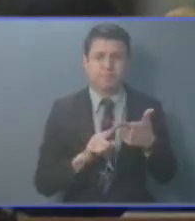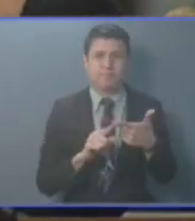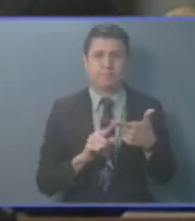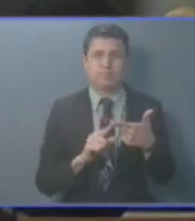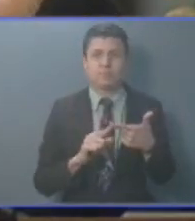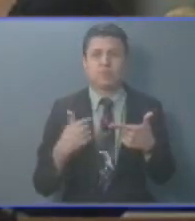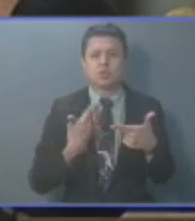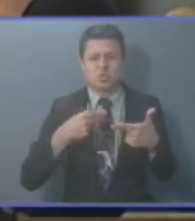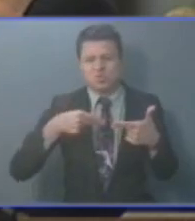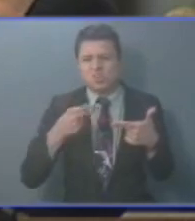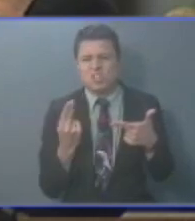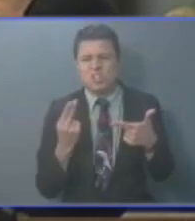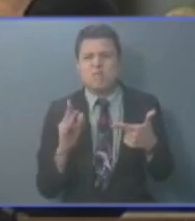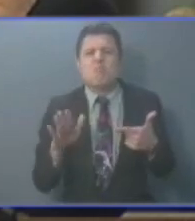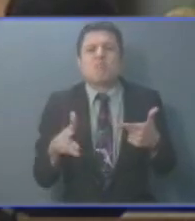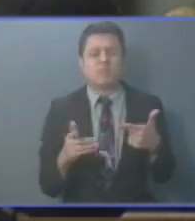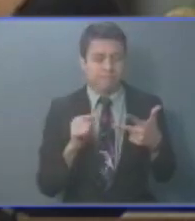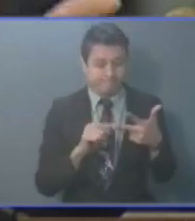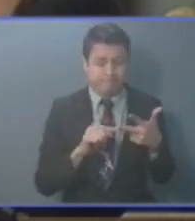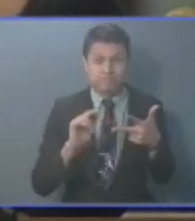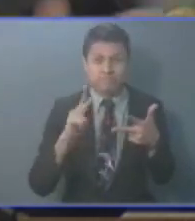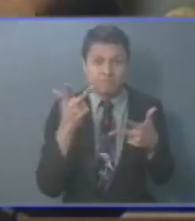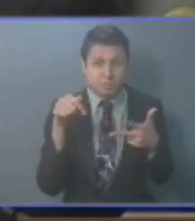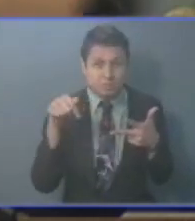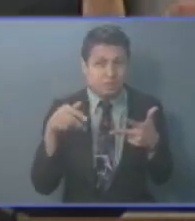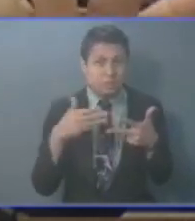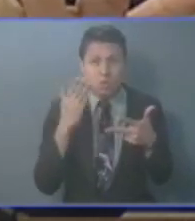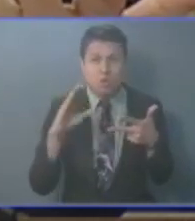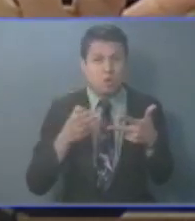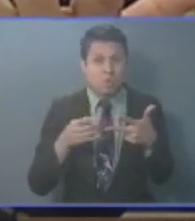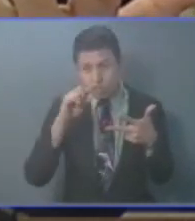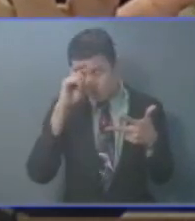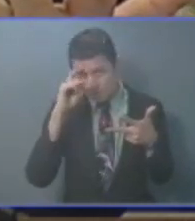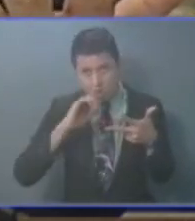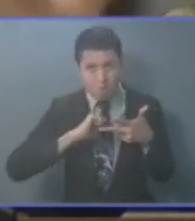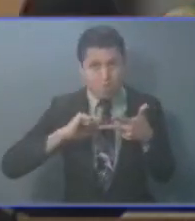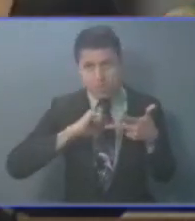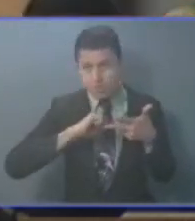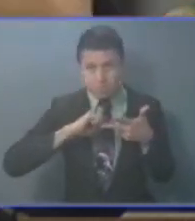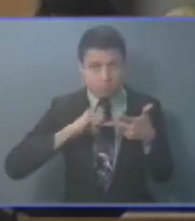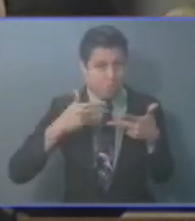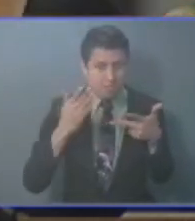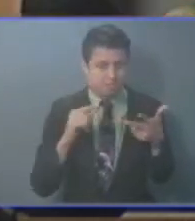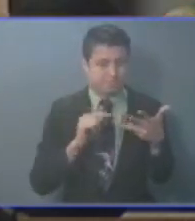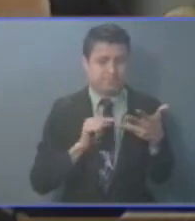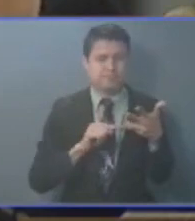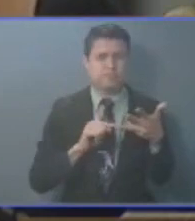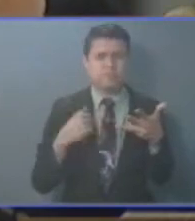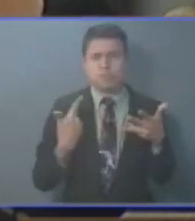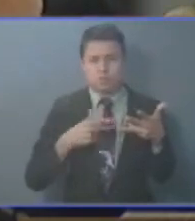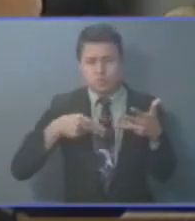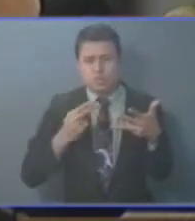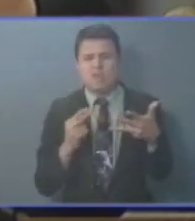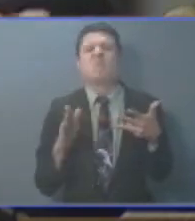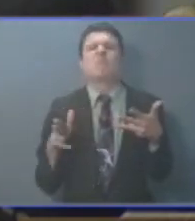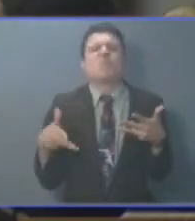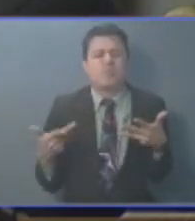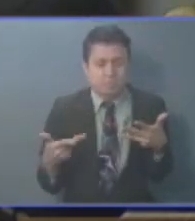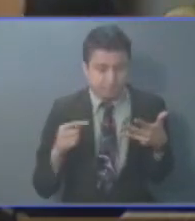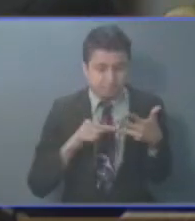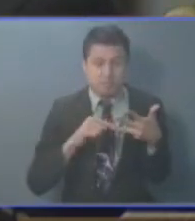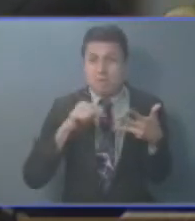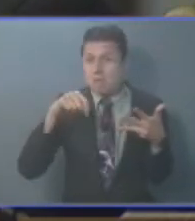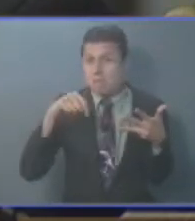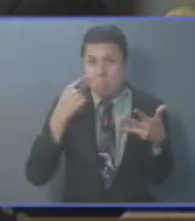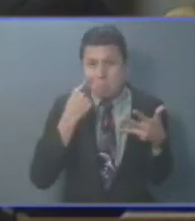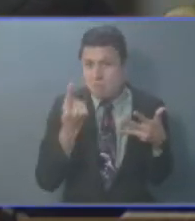Vamos a renunciar porque aquí no hay equipo. Vamos a renunciar porque aquí